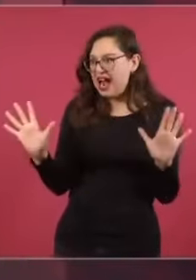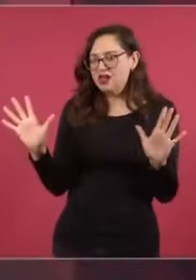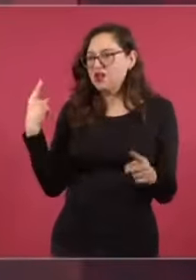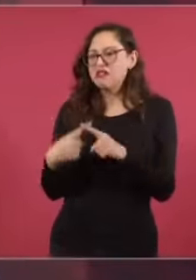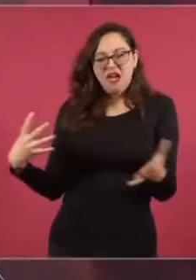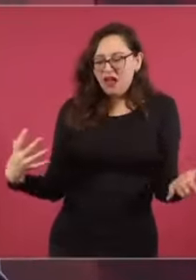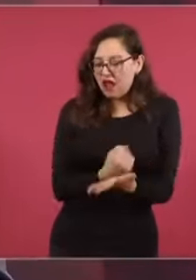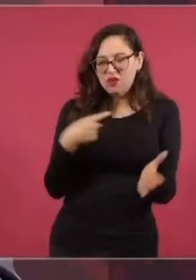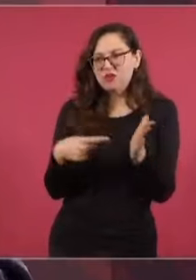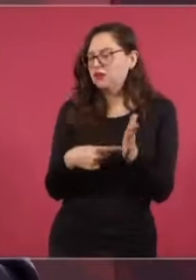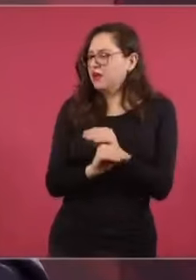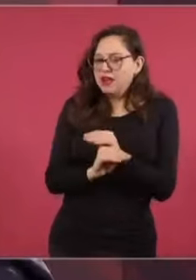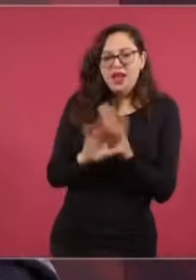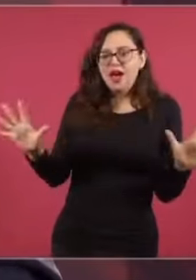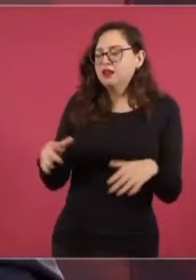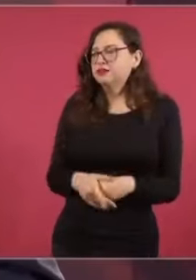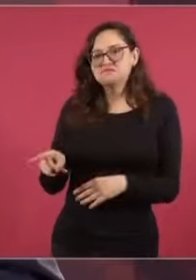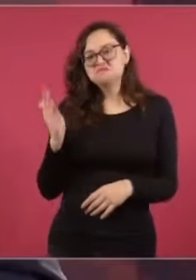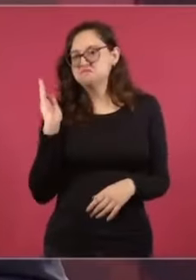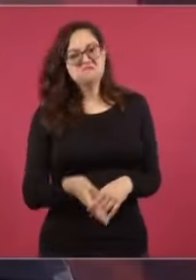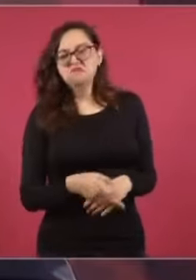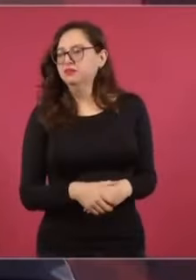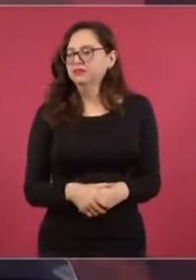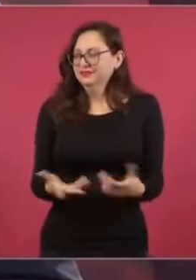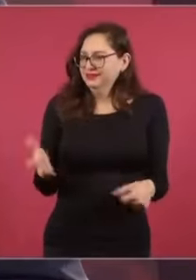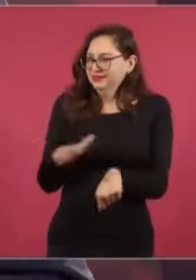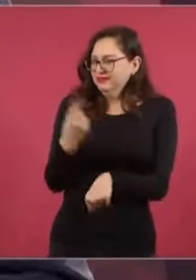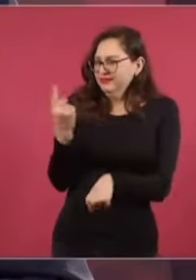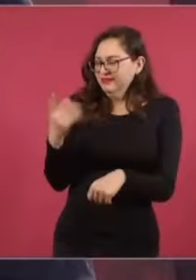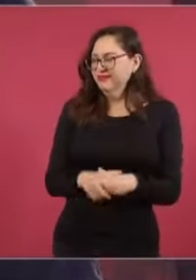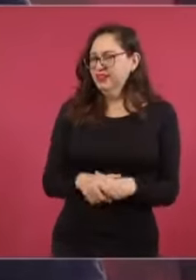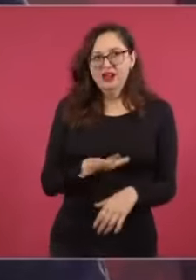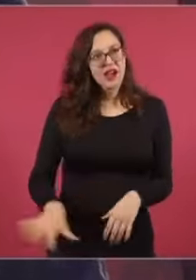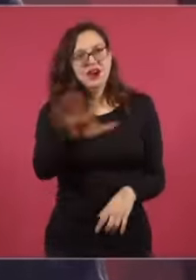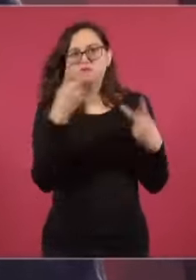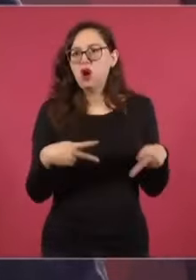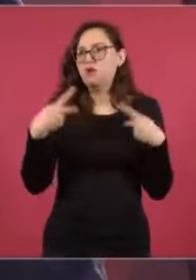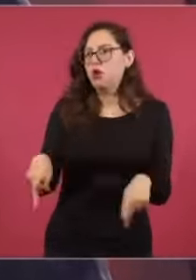pueblo. ¿Por qué no aceptan que el pueblo no es tonto?